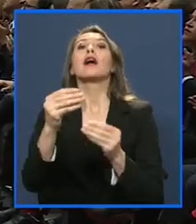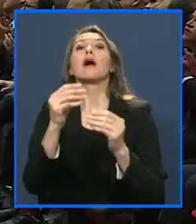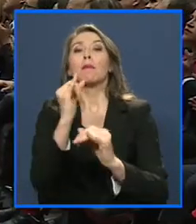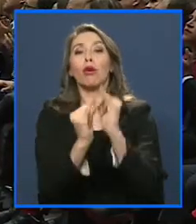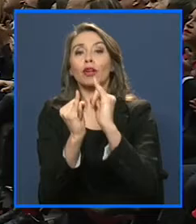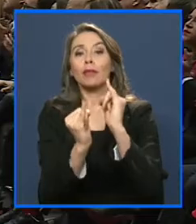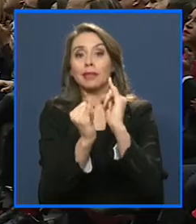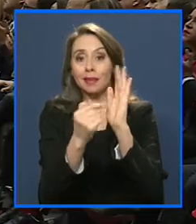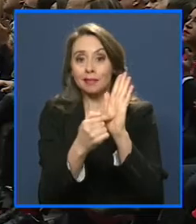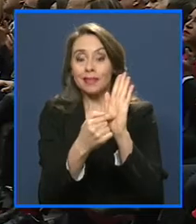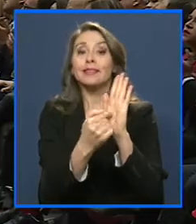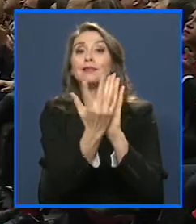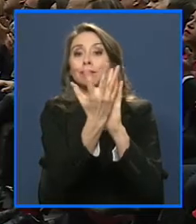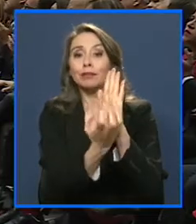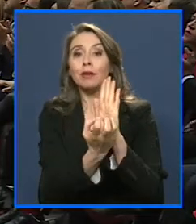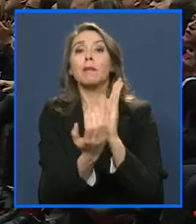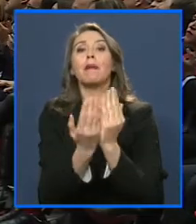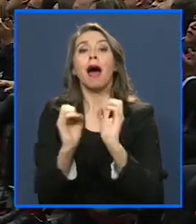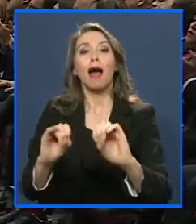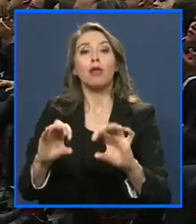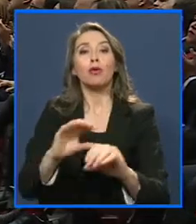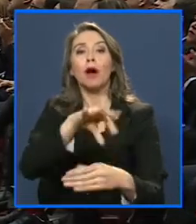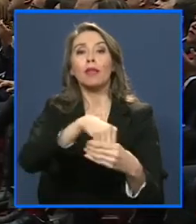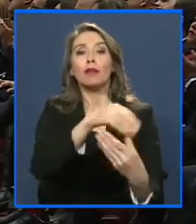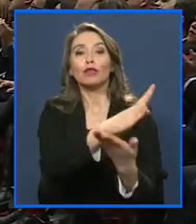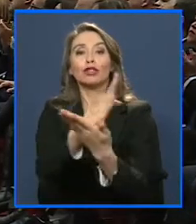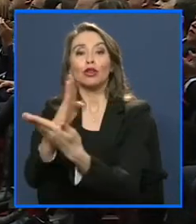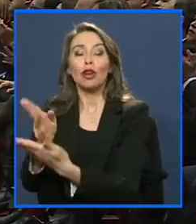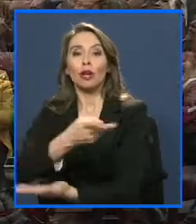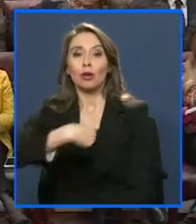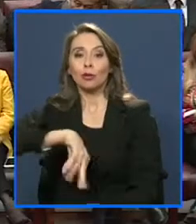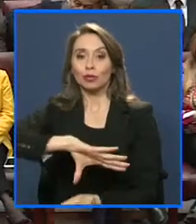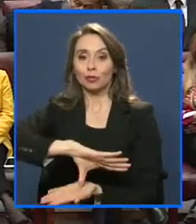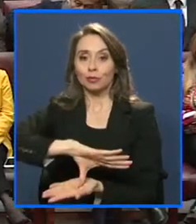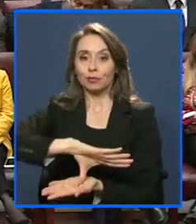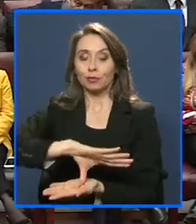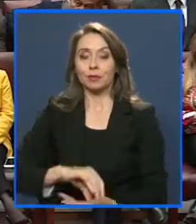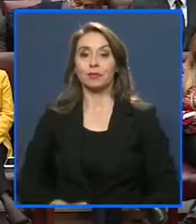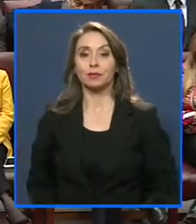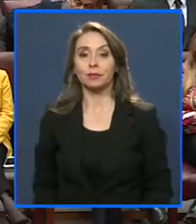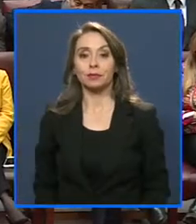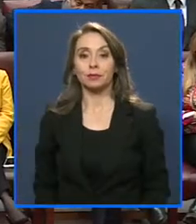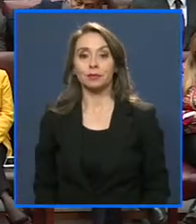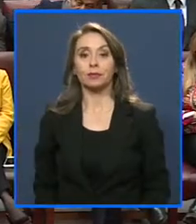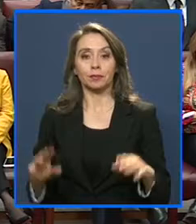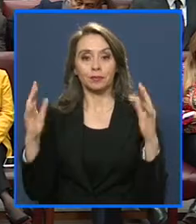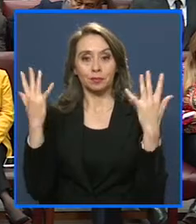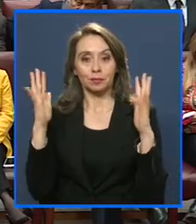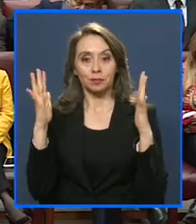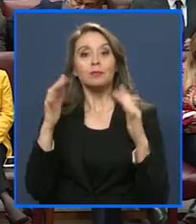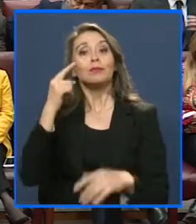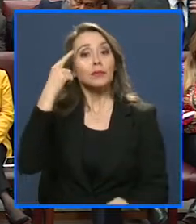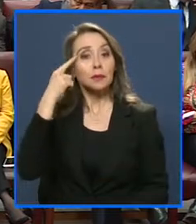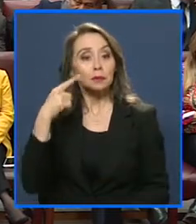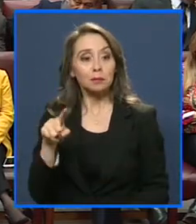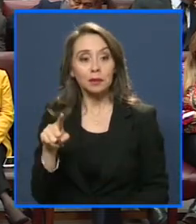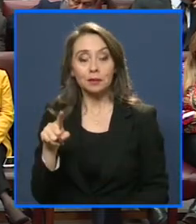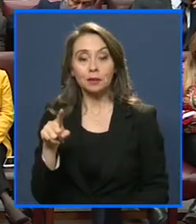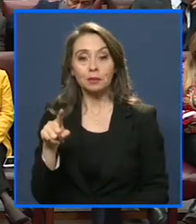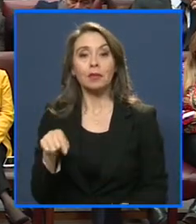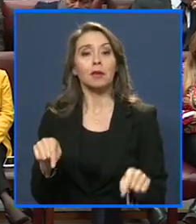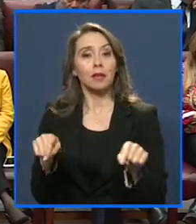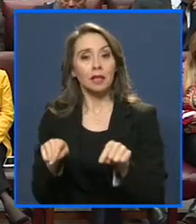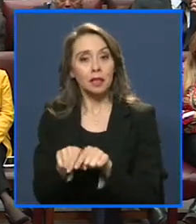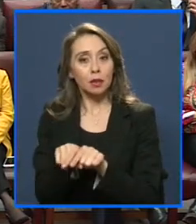como material educativo en los colegios de nuestro país sin embargo a pesar